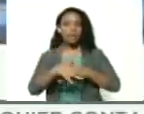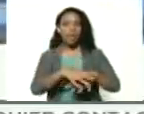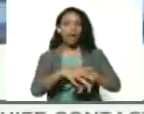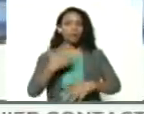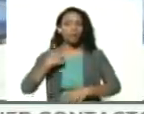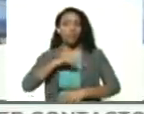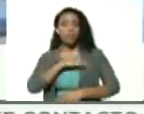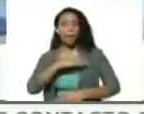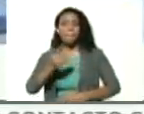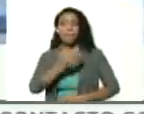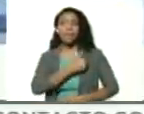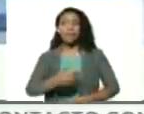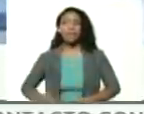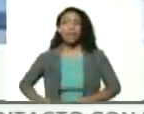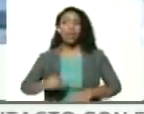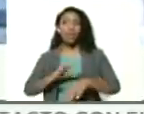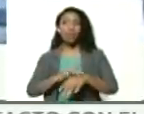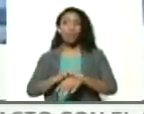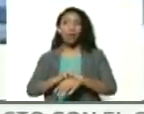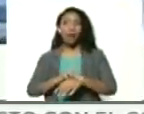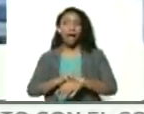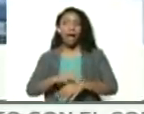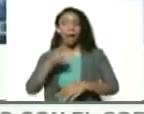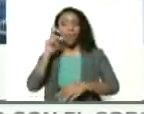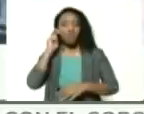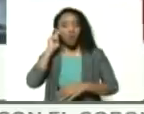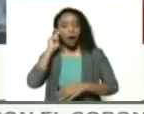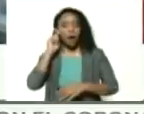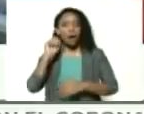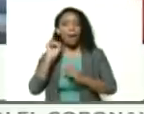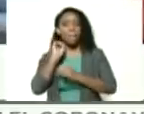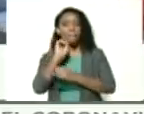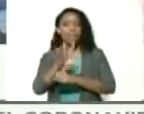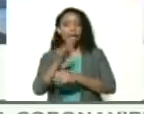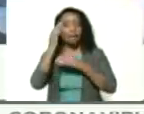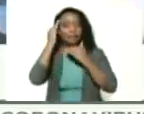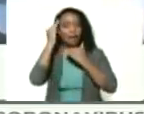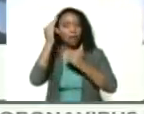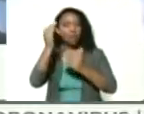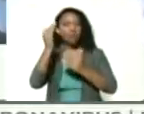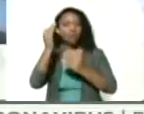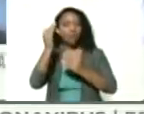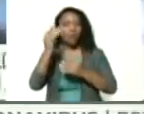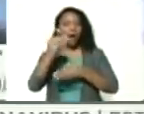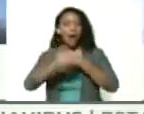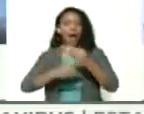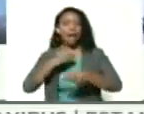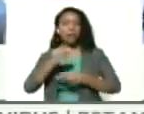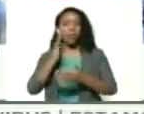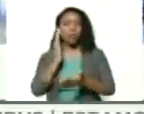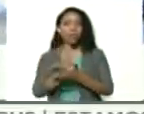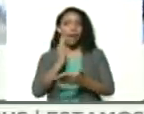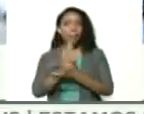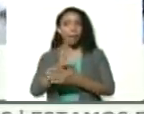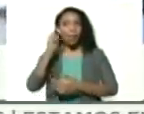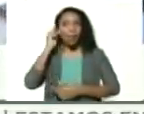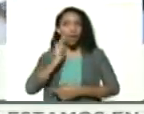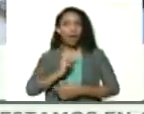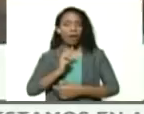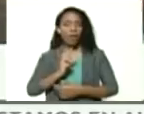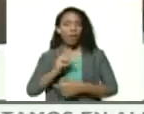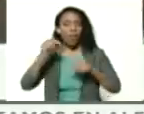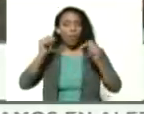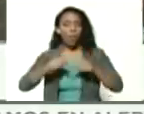nuestra presidenta, la doctora Magaly Gutiérrez Viña, le envía un saludo proletario y, como siempre, bolivariano.